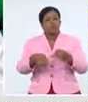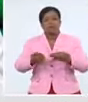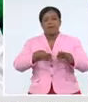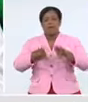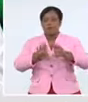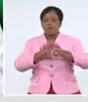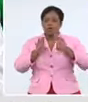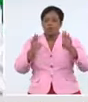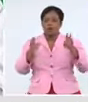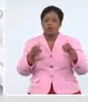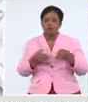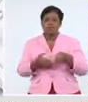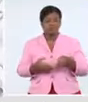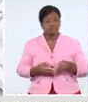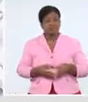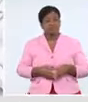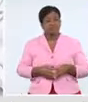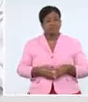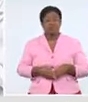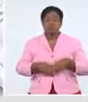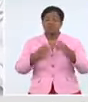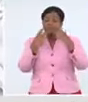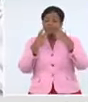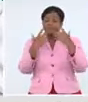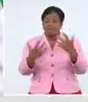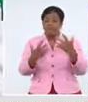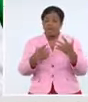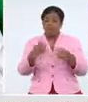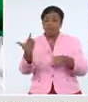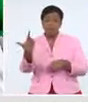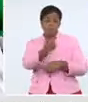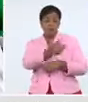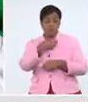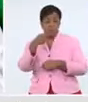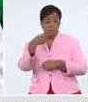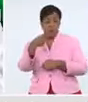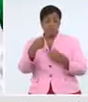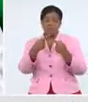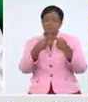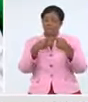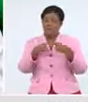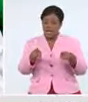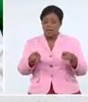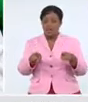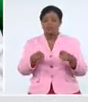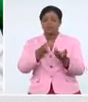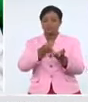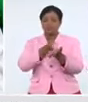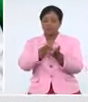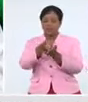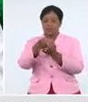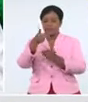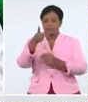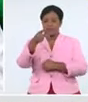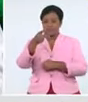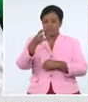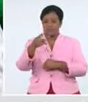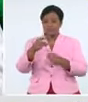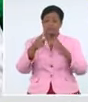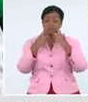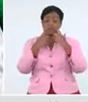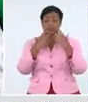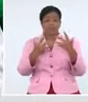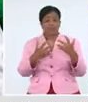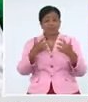importante que se administre la primera dosis, pero además que completemos el esquema. Sabemos que hay